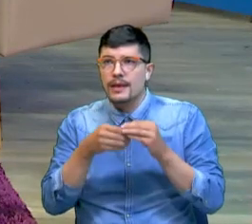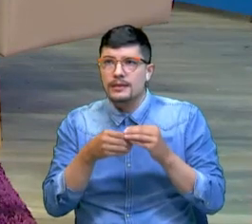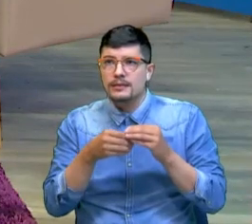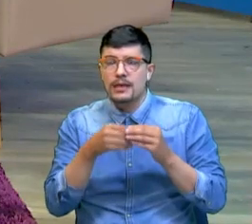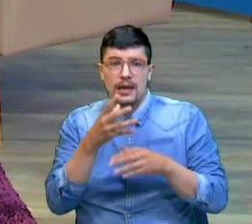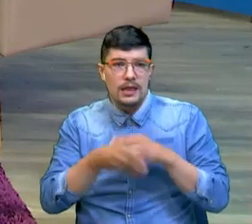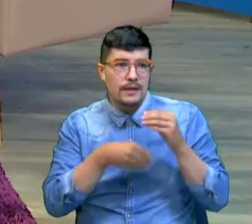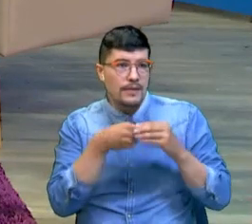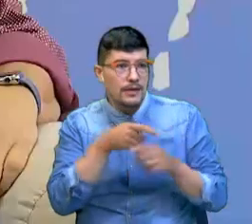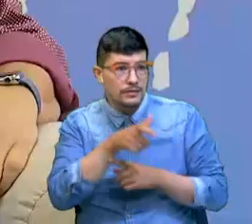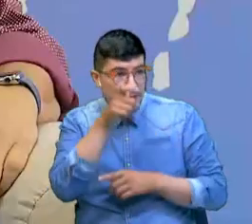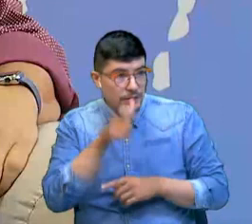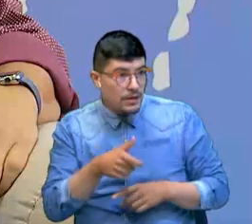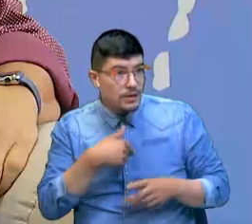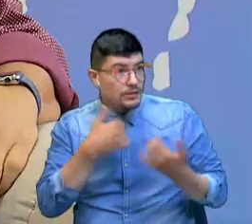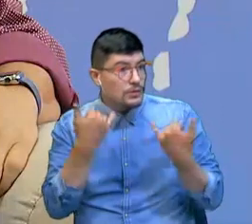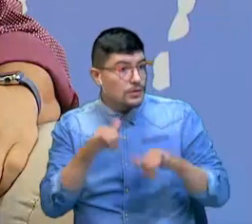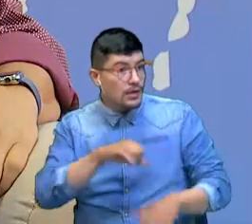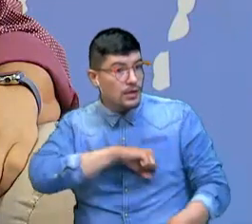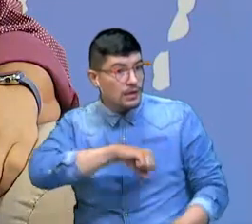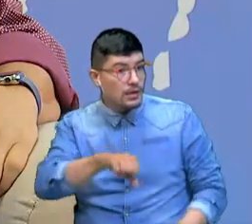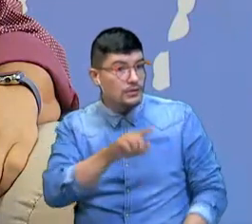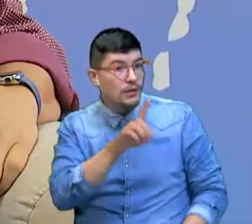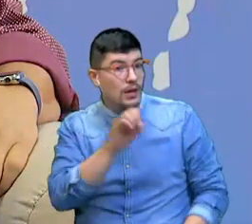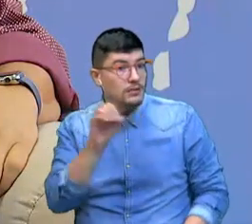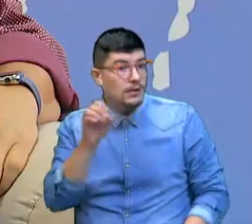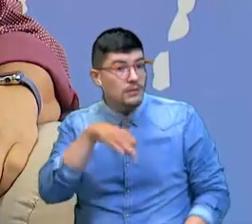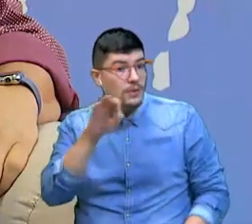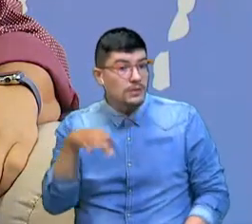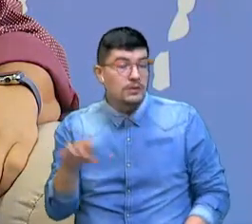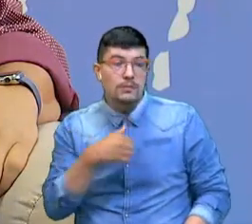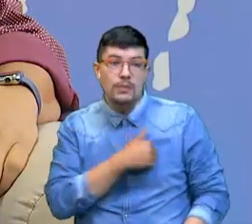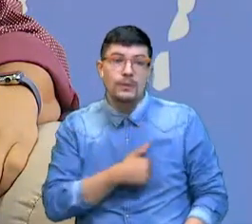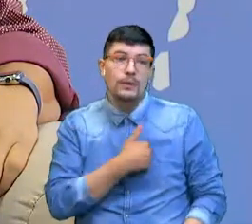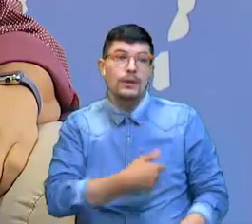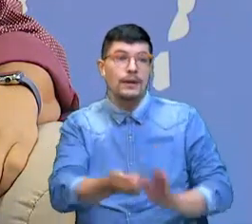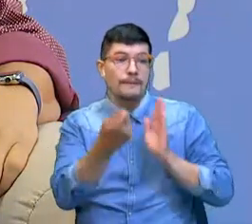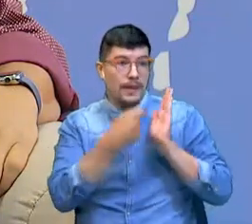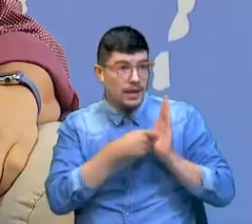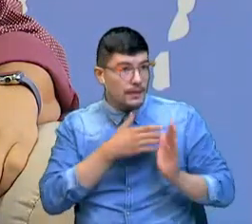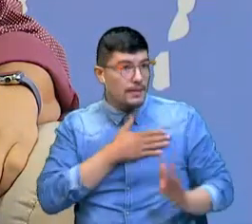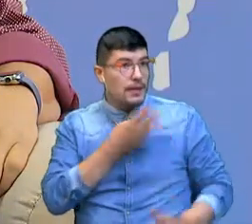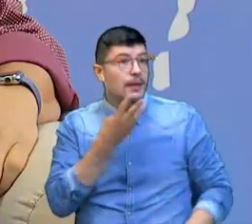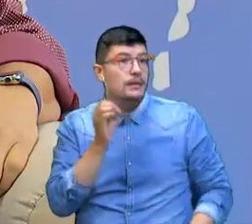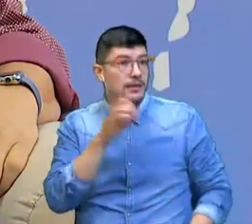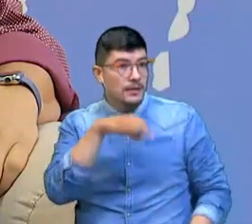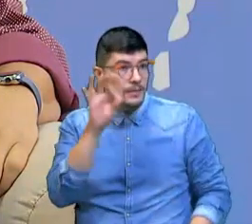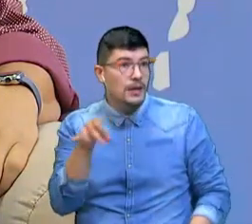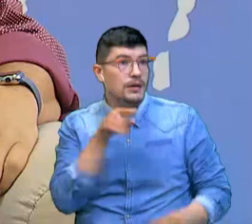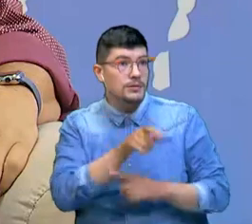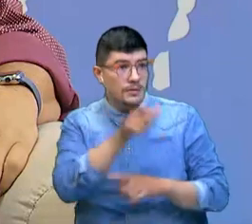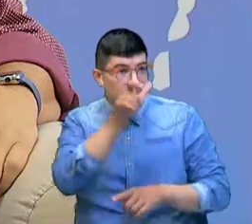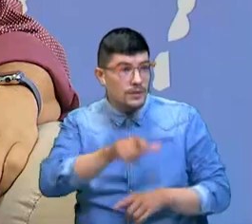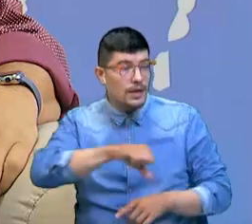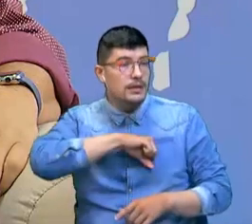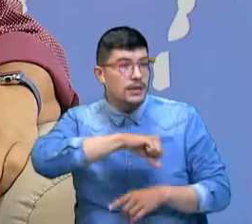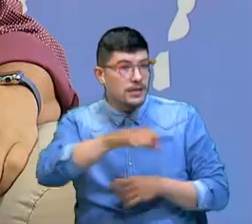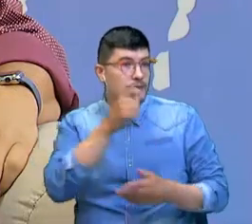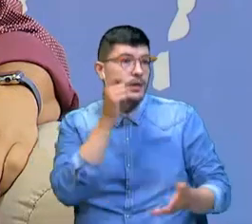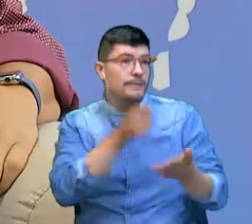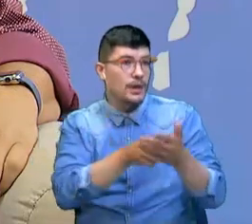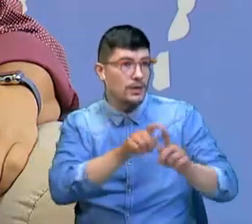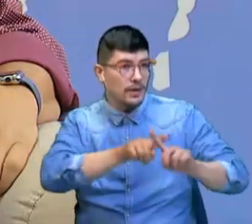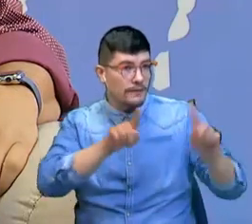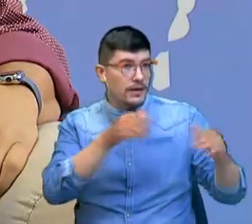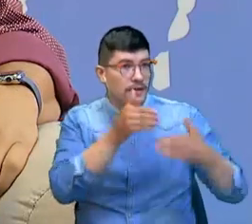la persona, la afiliada, y dice, y como yo tengo derecho a 100 pesos, págueme a mí la diferencia de los 30. Ah, claro. Tendría derecho a ese pago